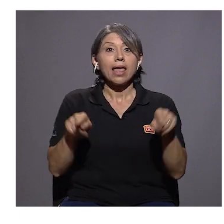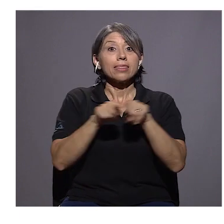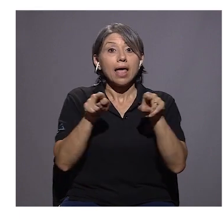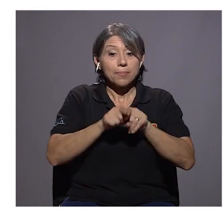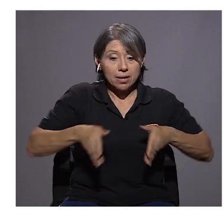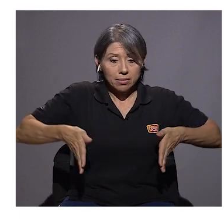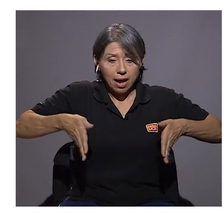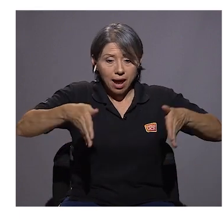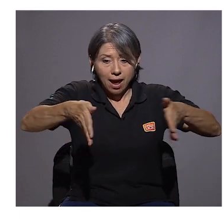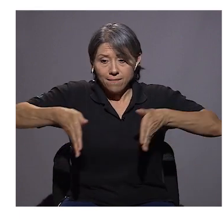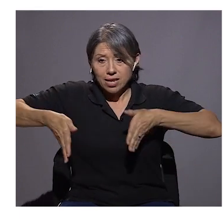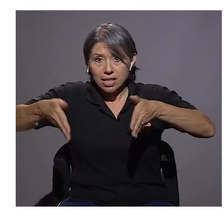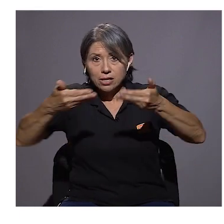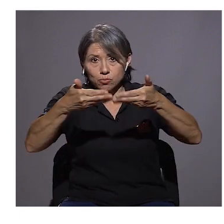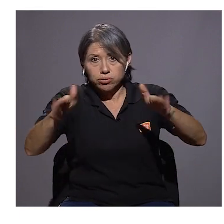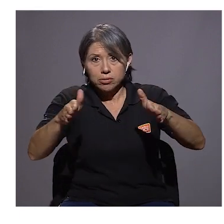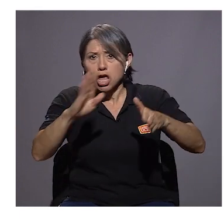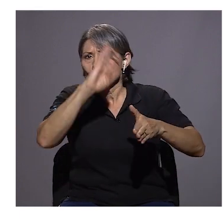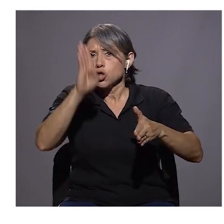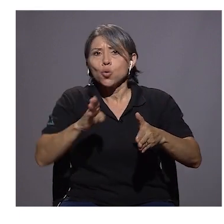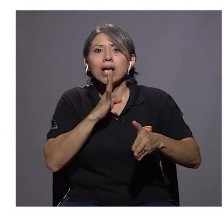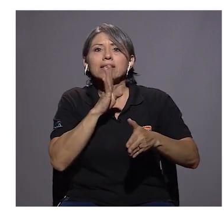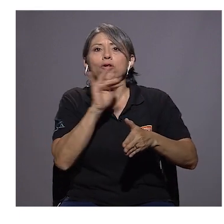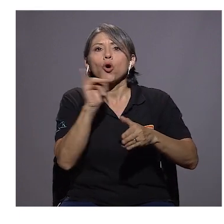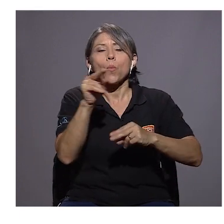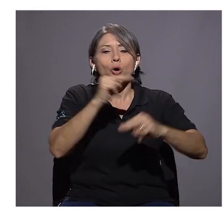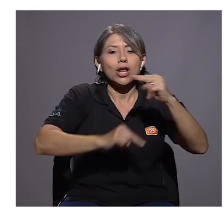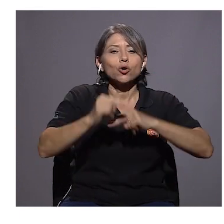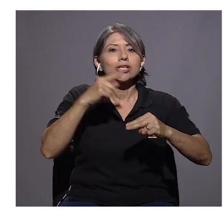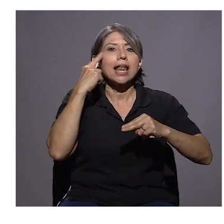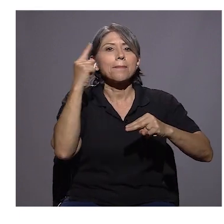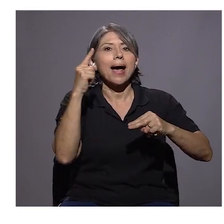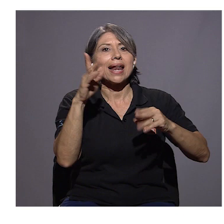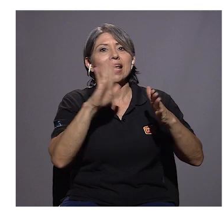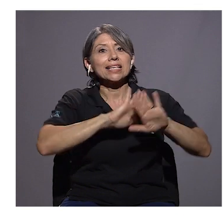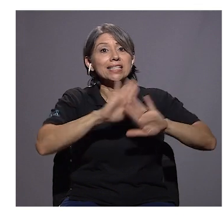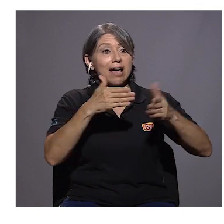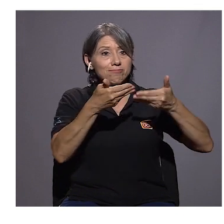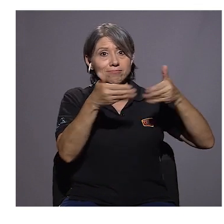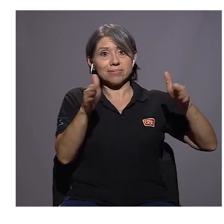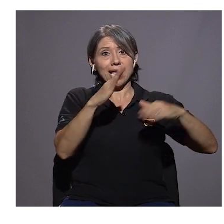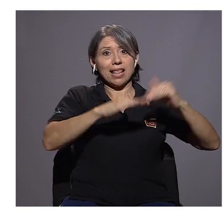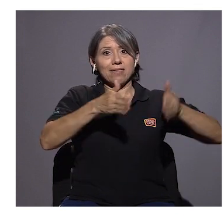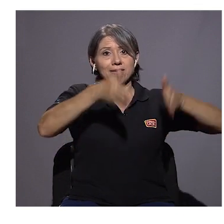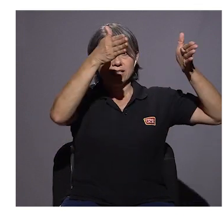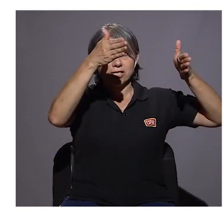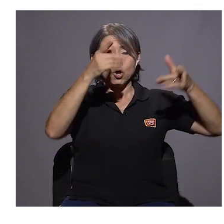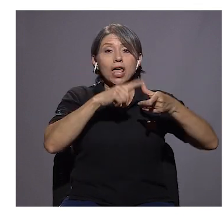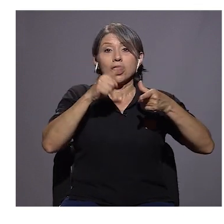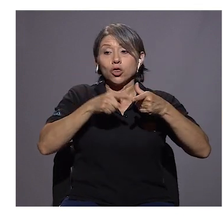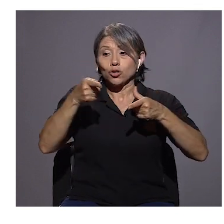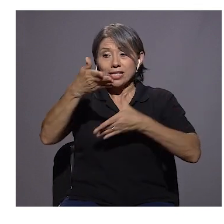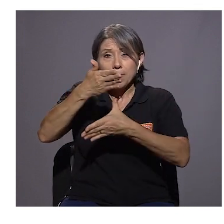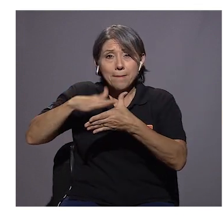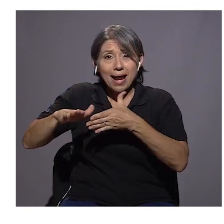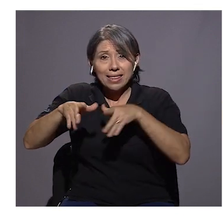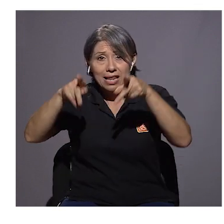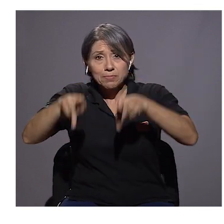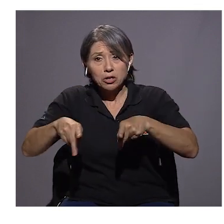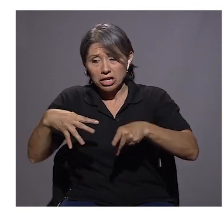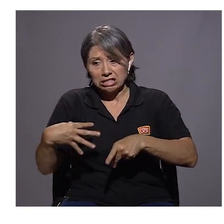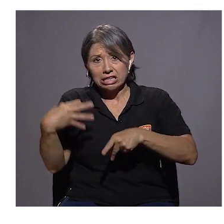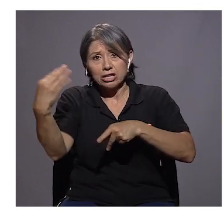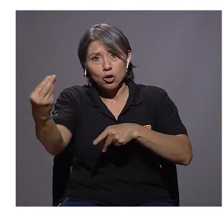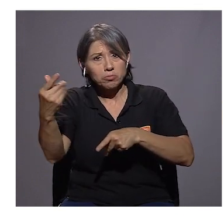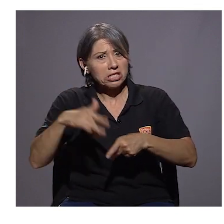La habilitación de carriles nunca fue conversada por la Asamblea como un punto a negociar para el desalojo del edificio, de forma que parte de la Asamblea se retiró inconforme